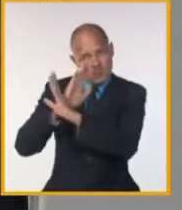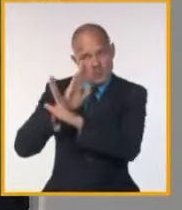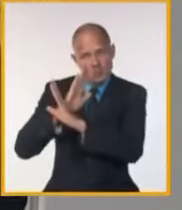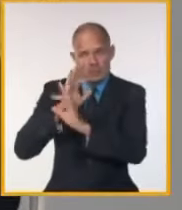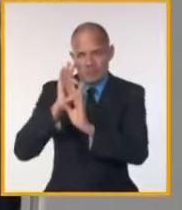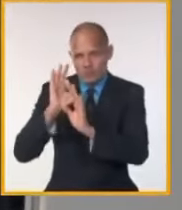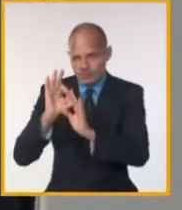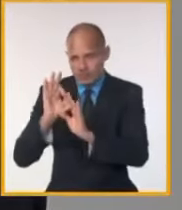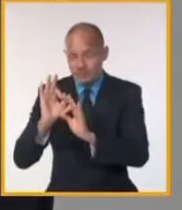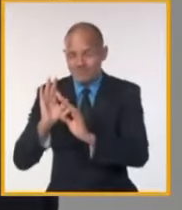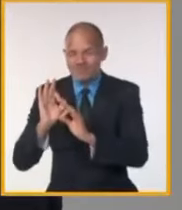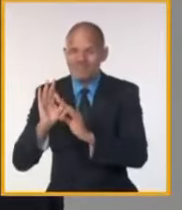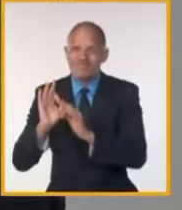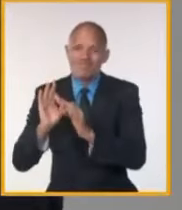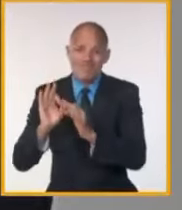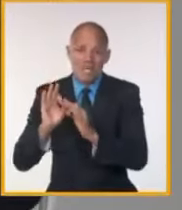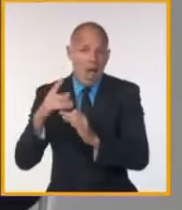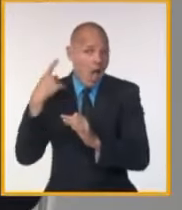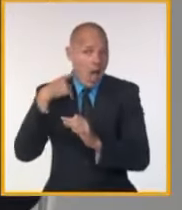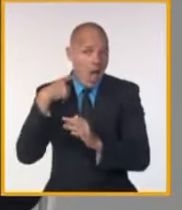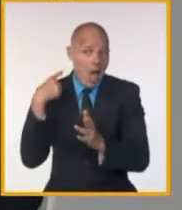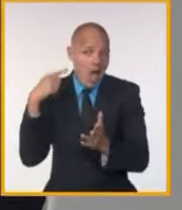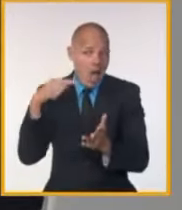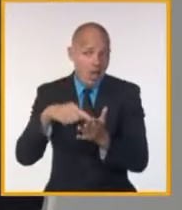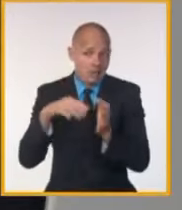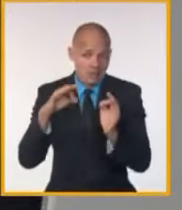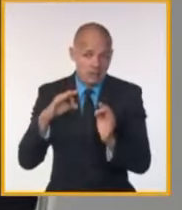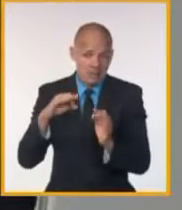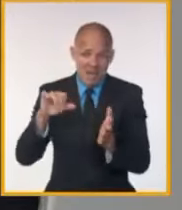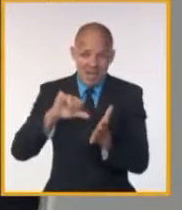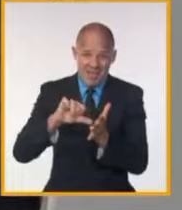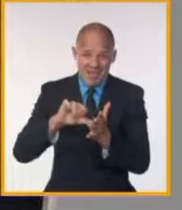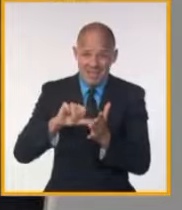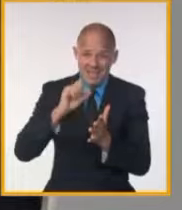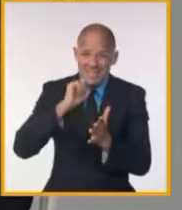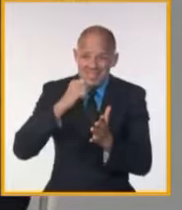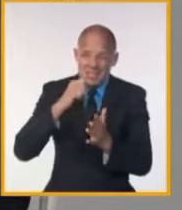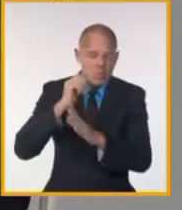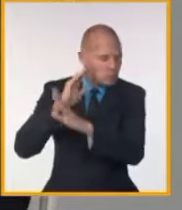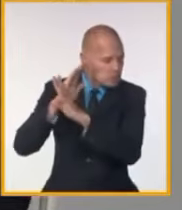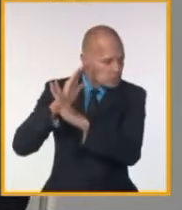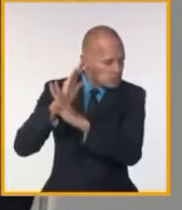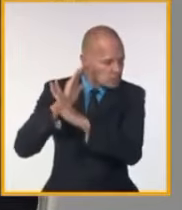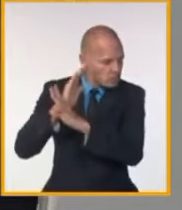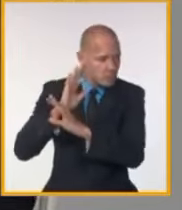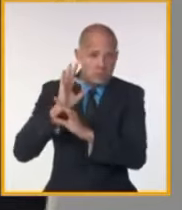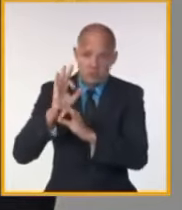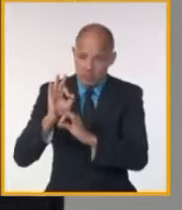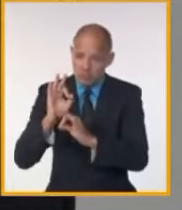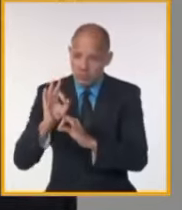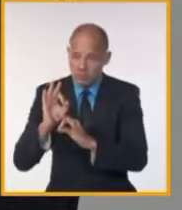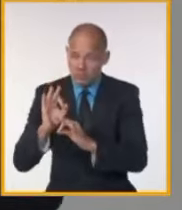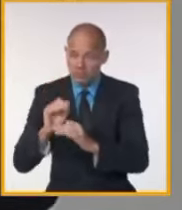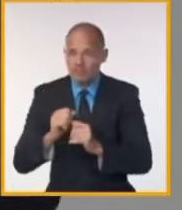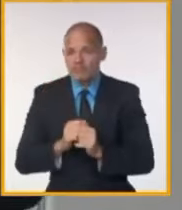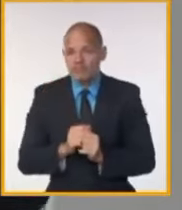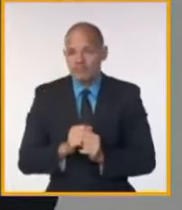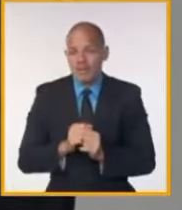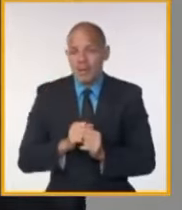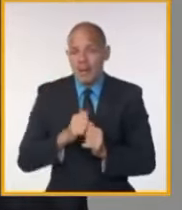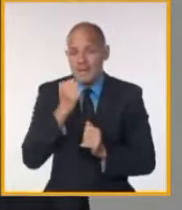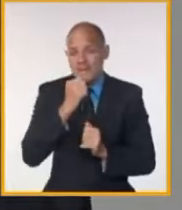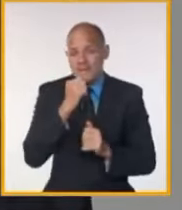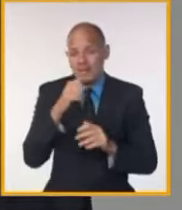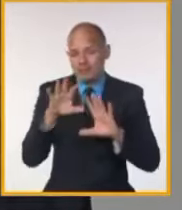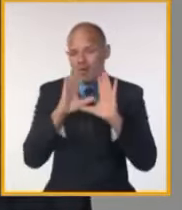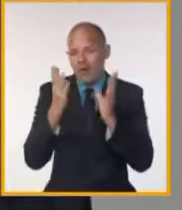ha venido rechazando la presencia de Estados Unidos y sobre todo todos sus